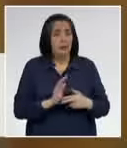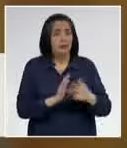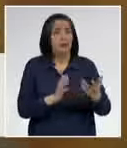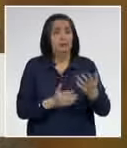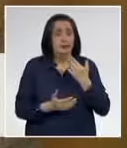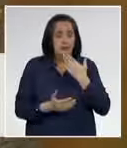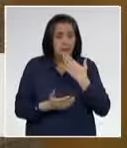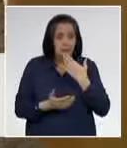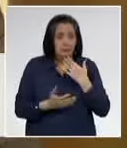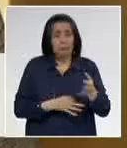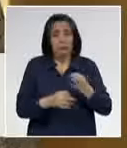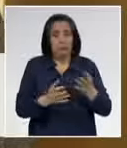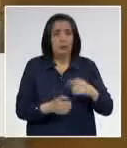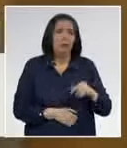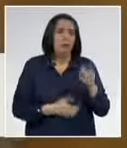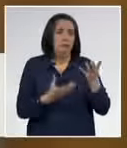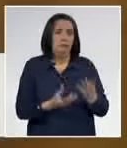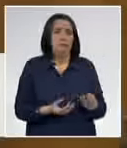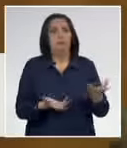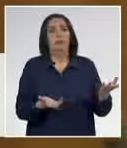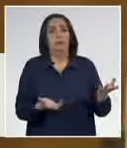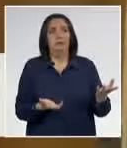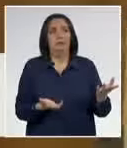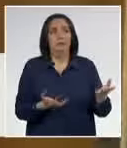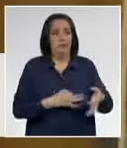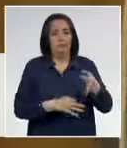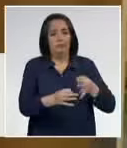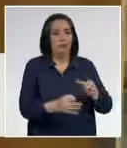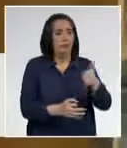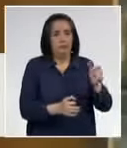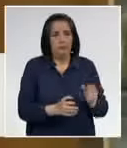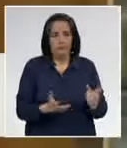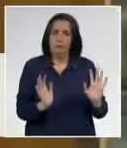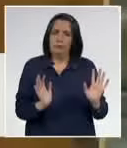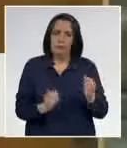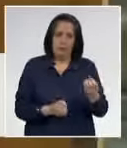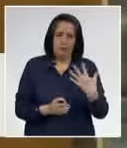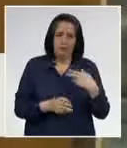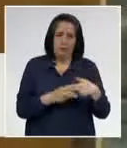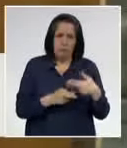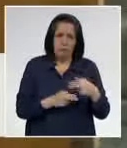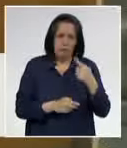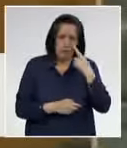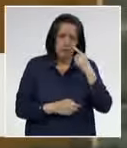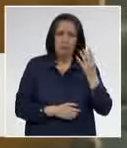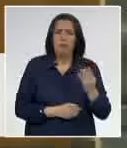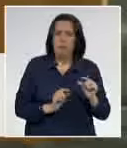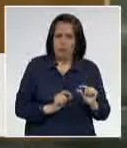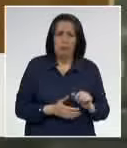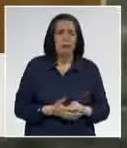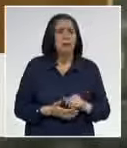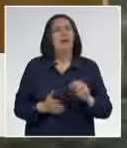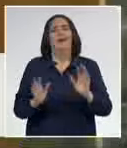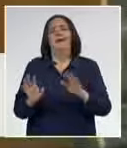caso es similar. Conozco pocos que se inmolen por alguien, para comenzar. ¿Eh? Dígame un nombre. Conozco pocos que se inmolen. Mantilla, por